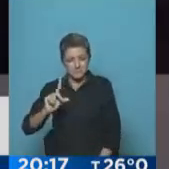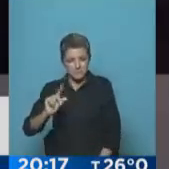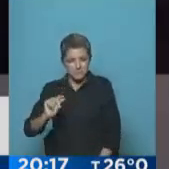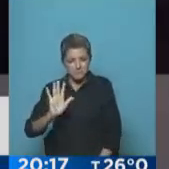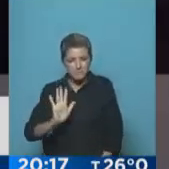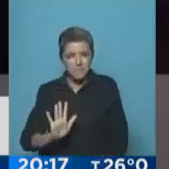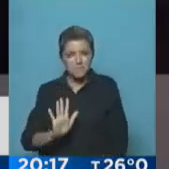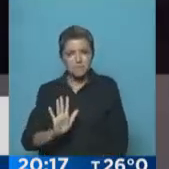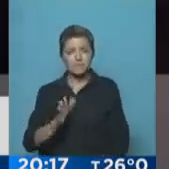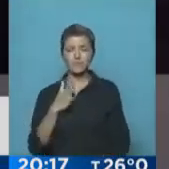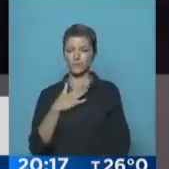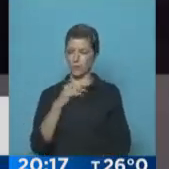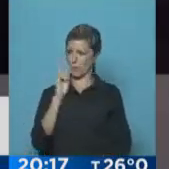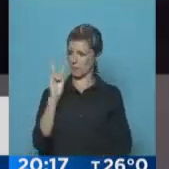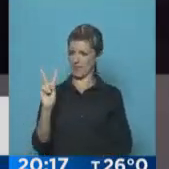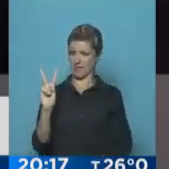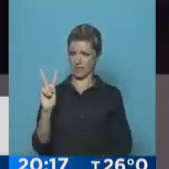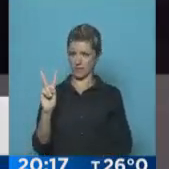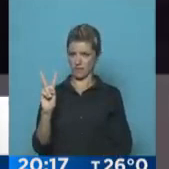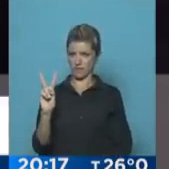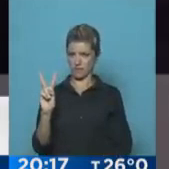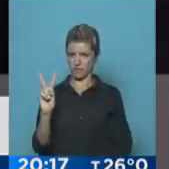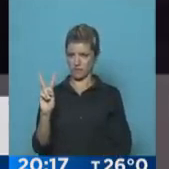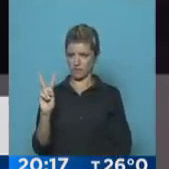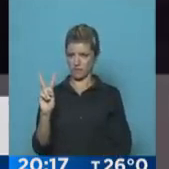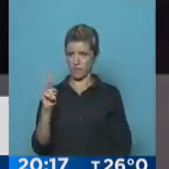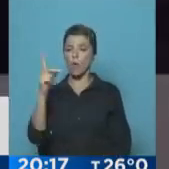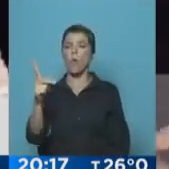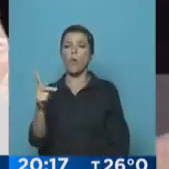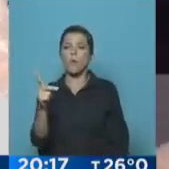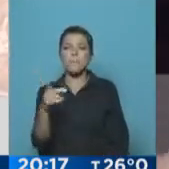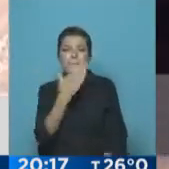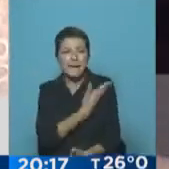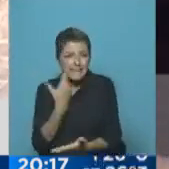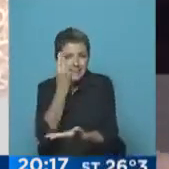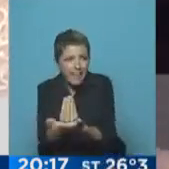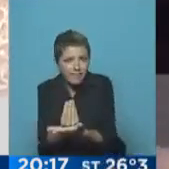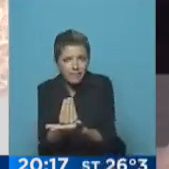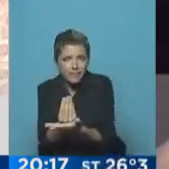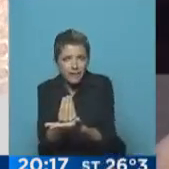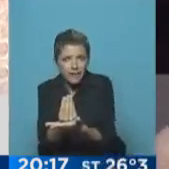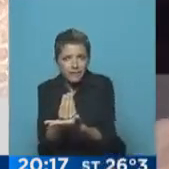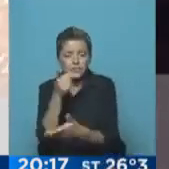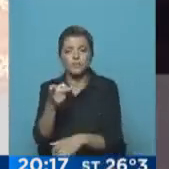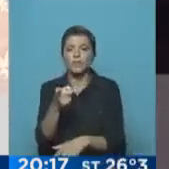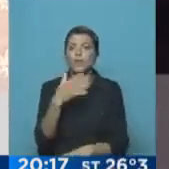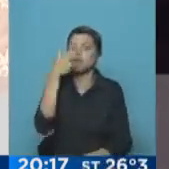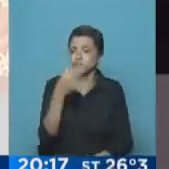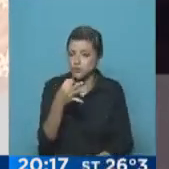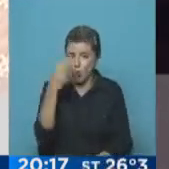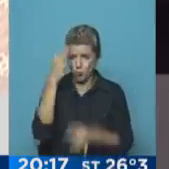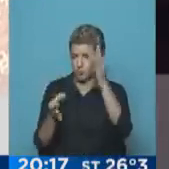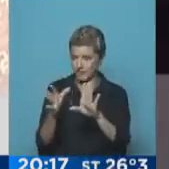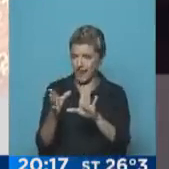ver un presidente en una sentencia judicial al que nadie había votado. ¿Será que la